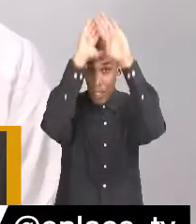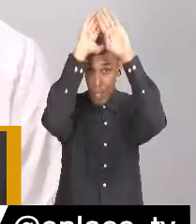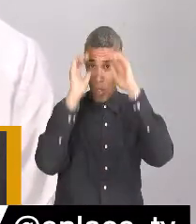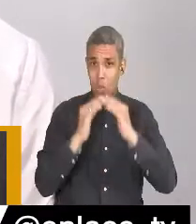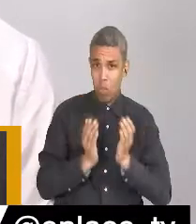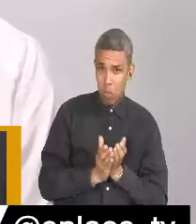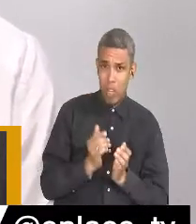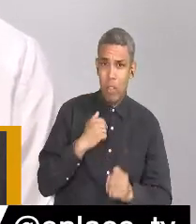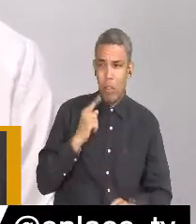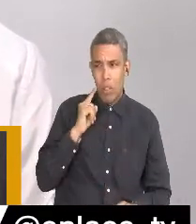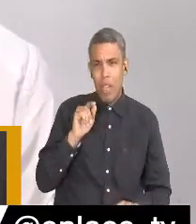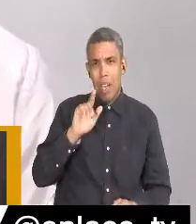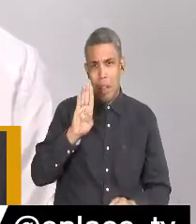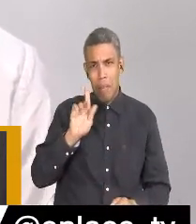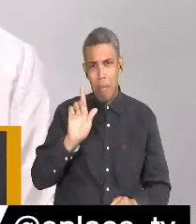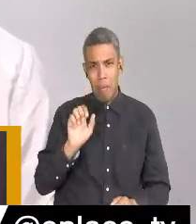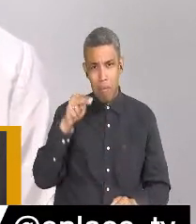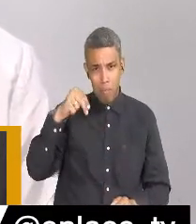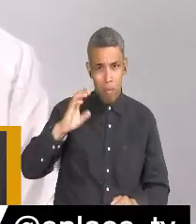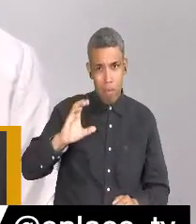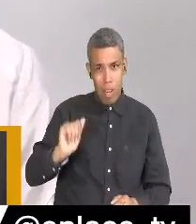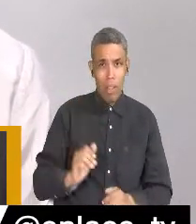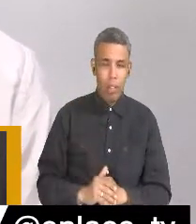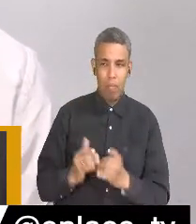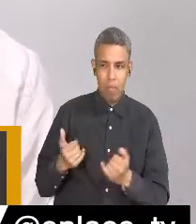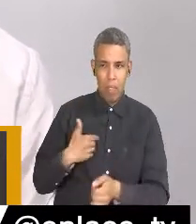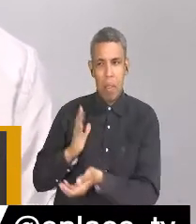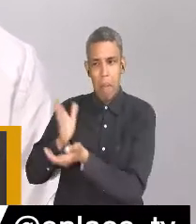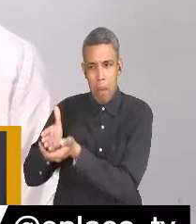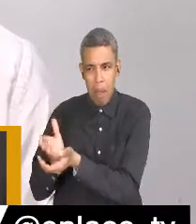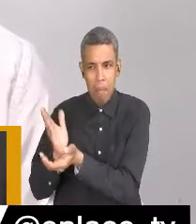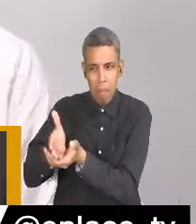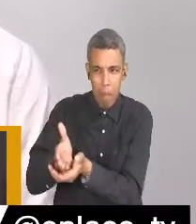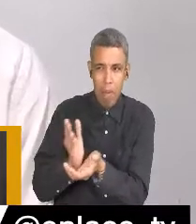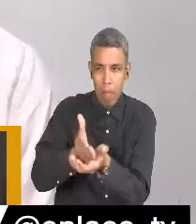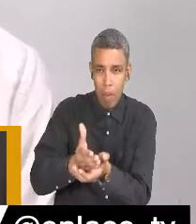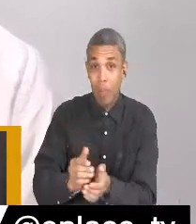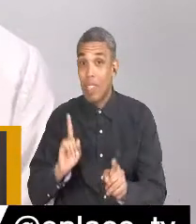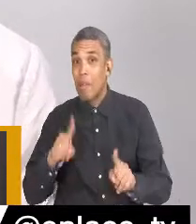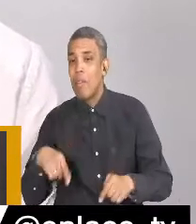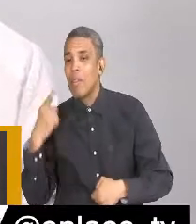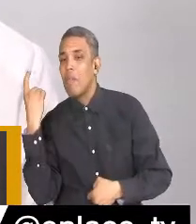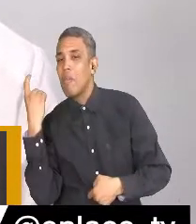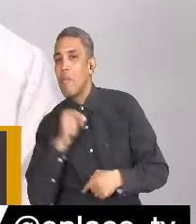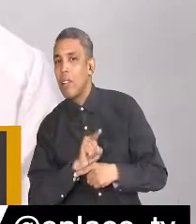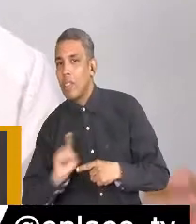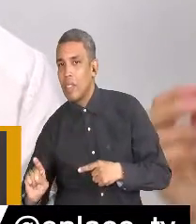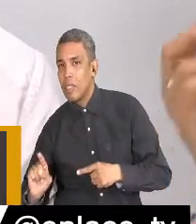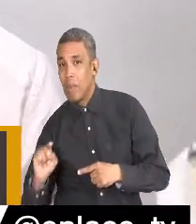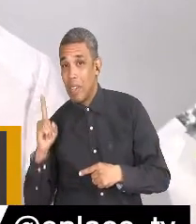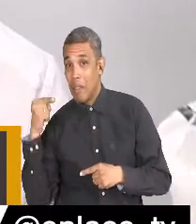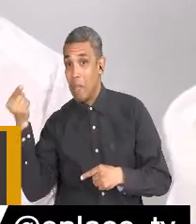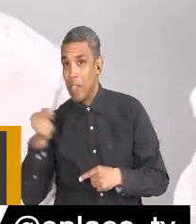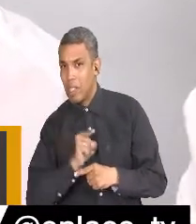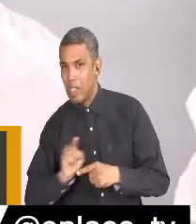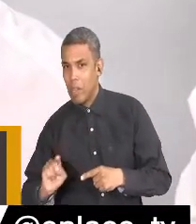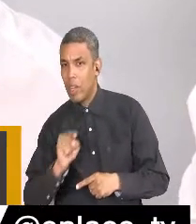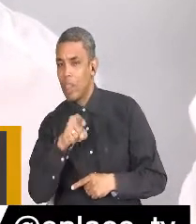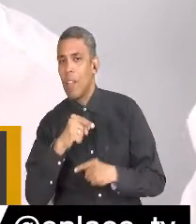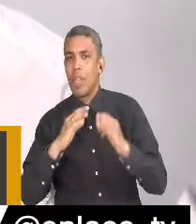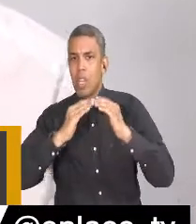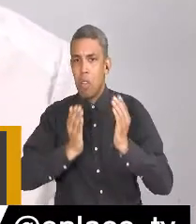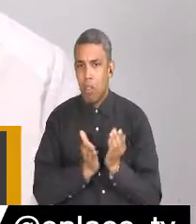Comuna 5 y nos vamos a centrar en el Colegio El Camilo Torres, donde vamos en esta semana a hacer la gestión con las diferentes administraciones de